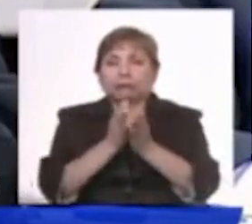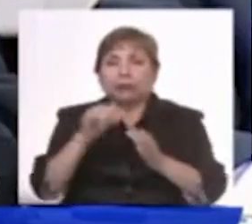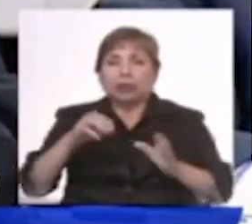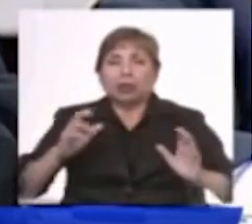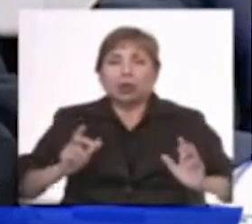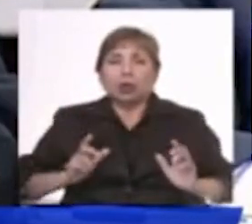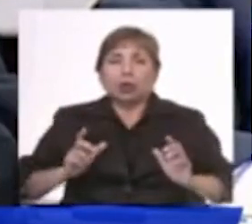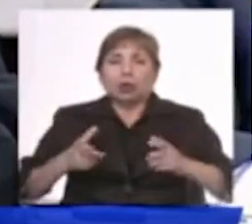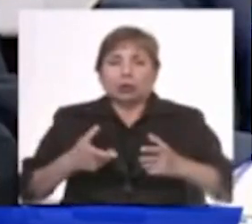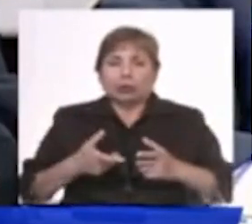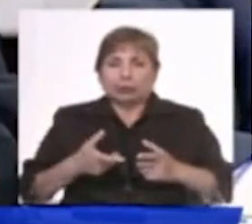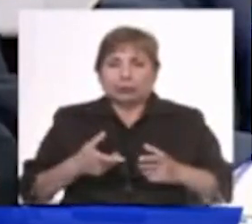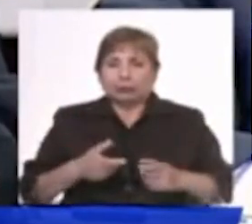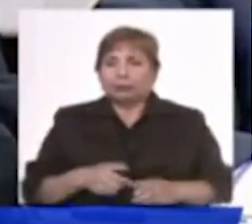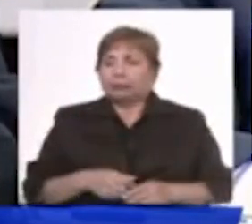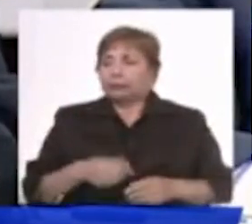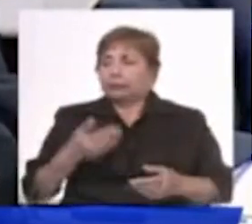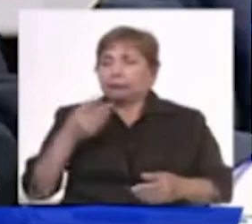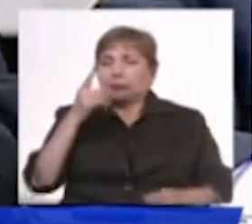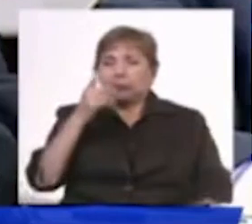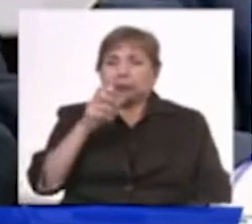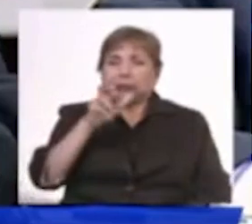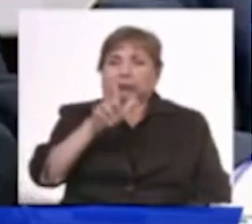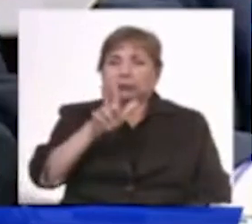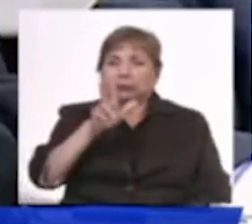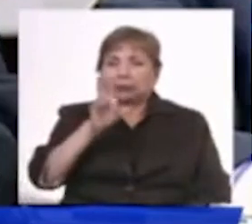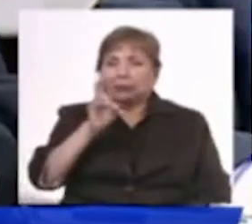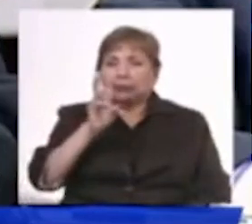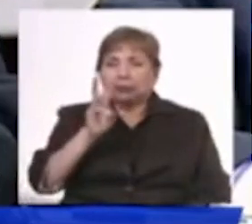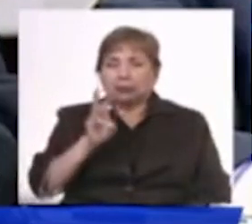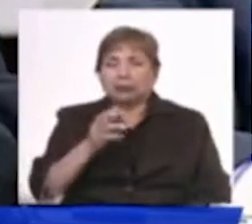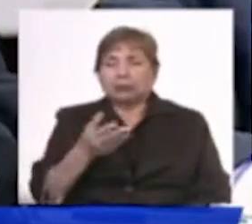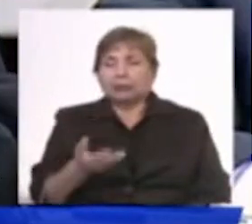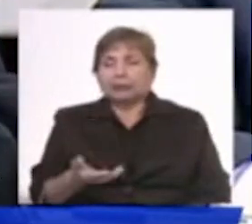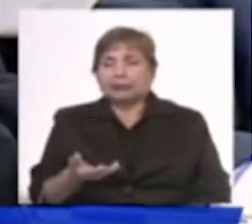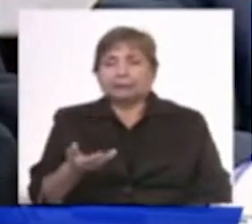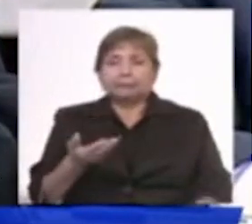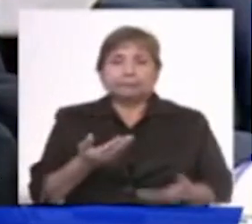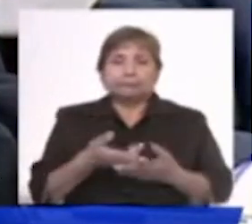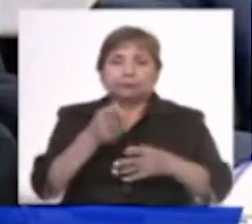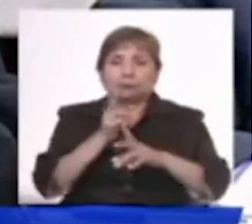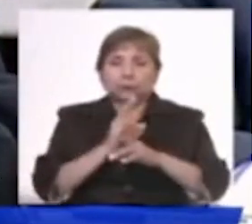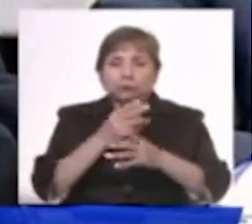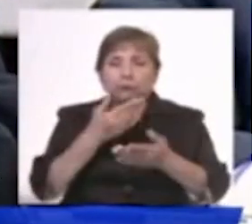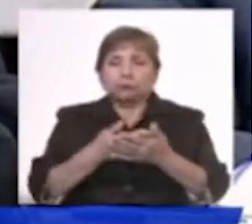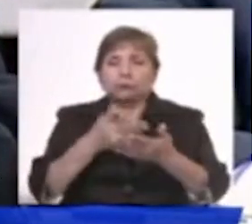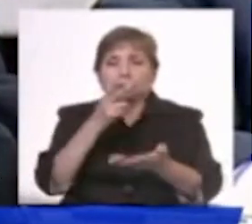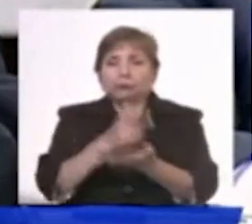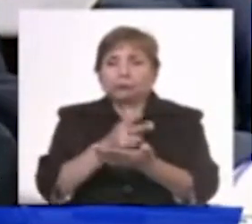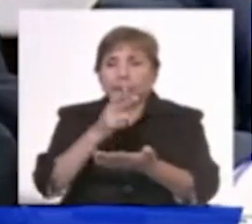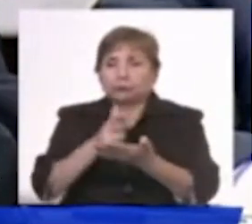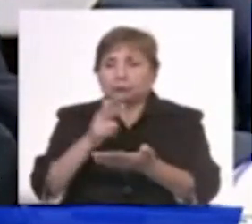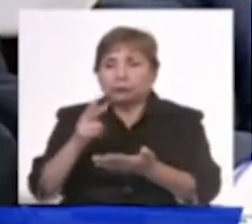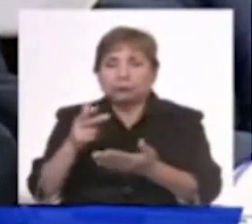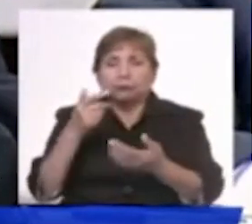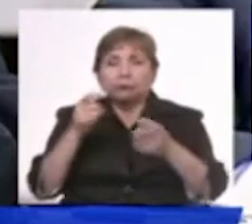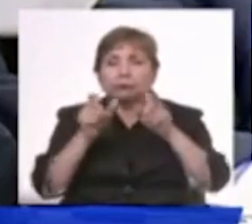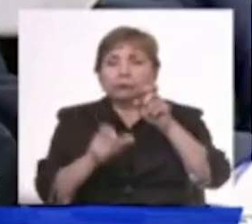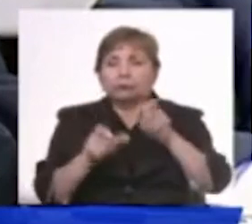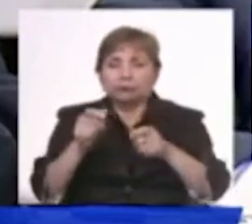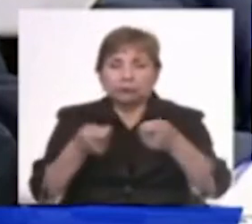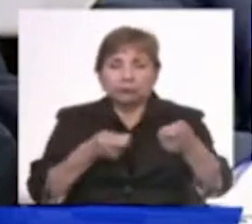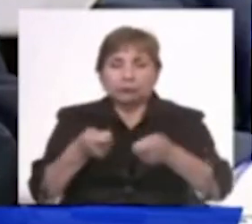Congreso y 176 que le prestan el servicio de estacionamiento al